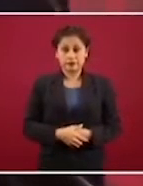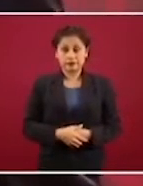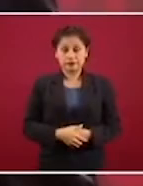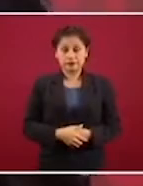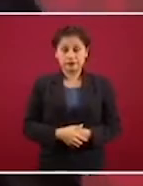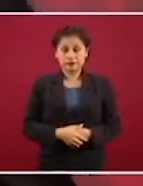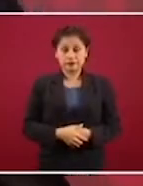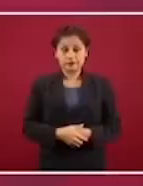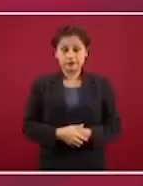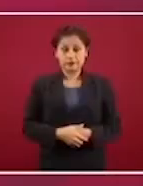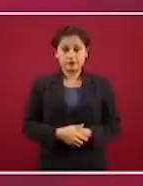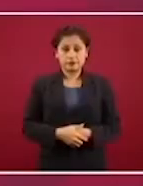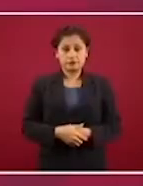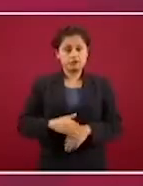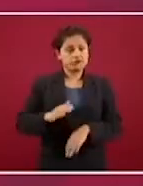aumentó